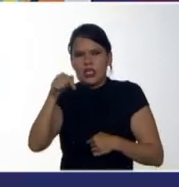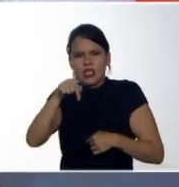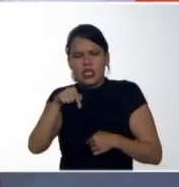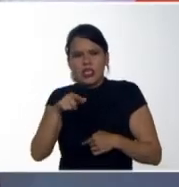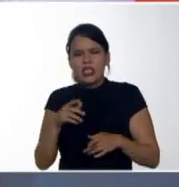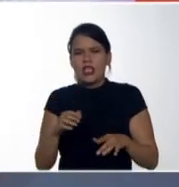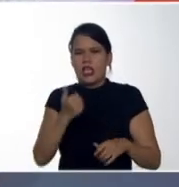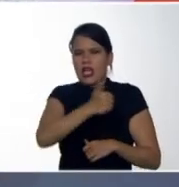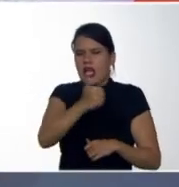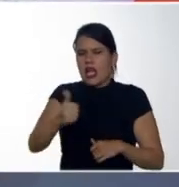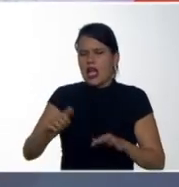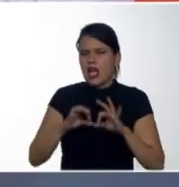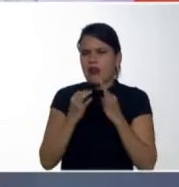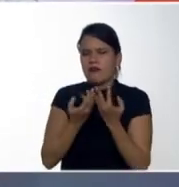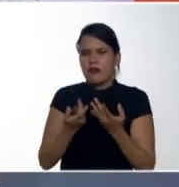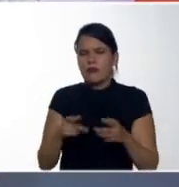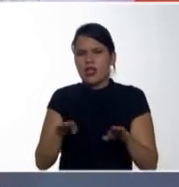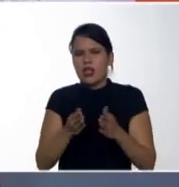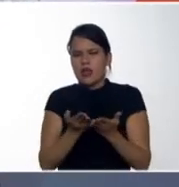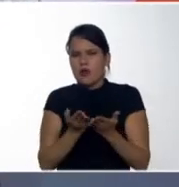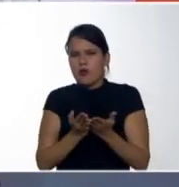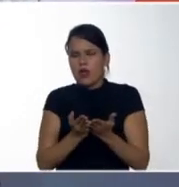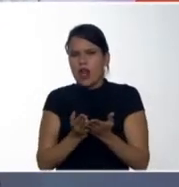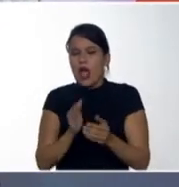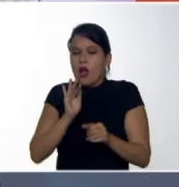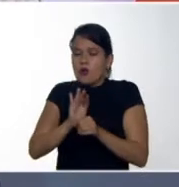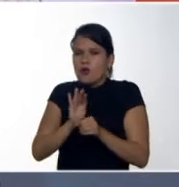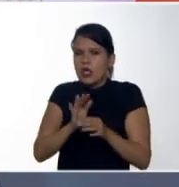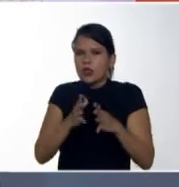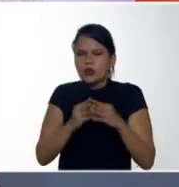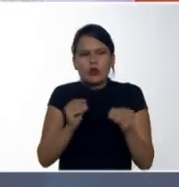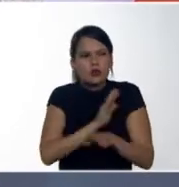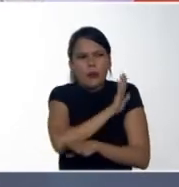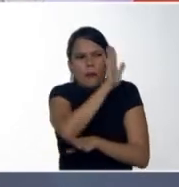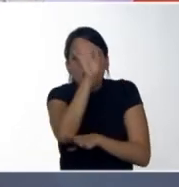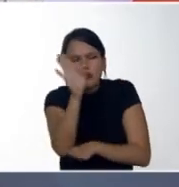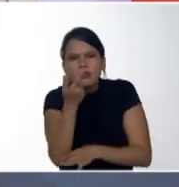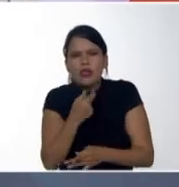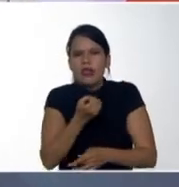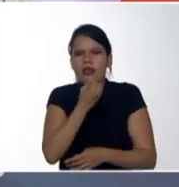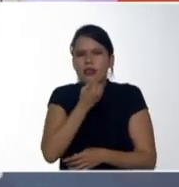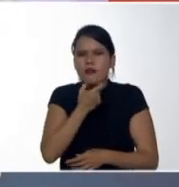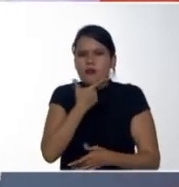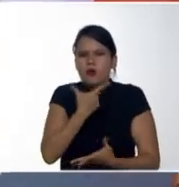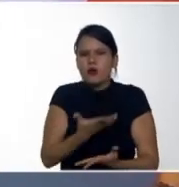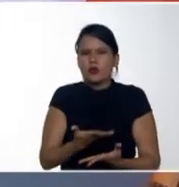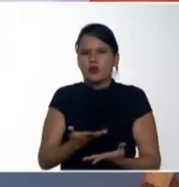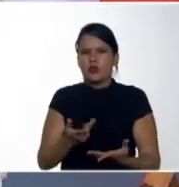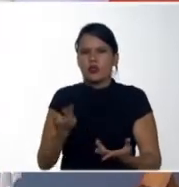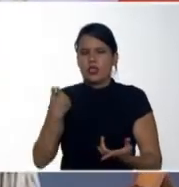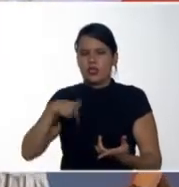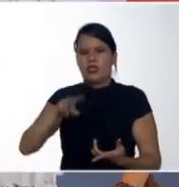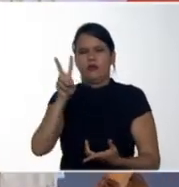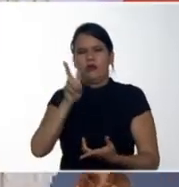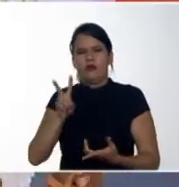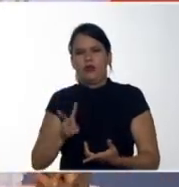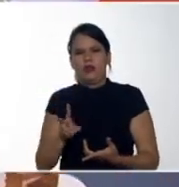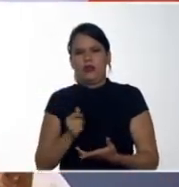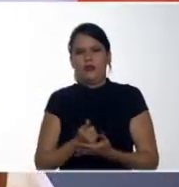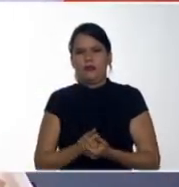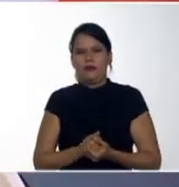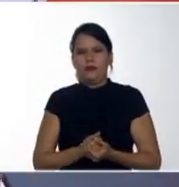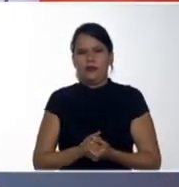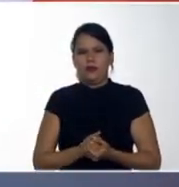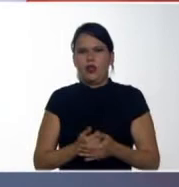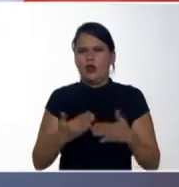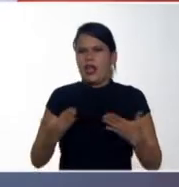cada familia una escuela, a preservar todos esos paisajes hermosos que constituyen a Venezuela. Desde lo